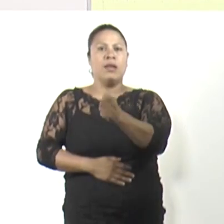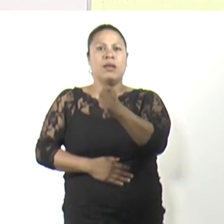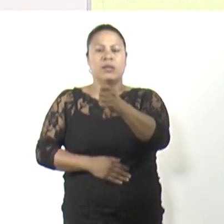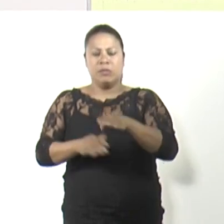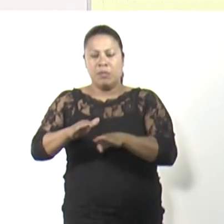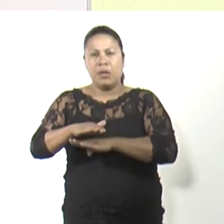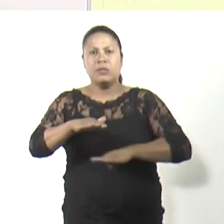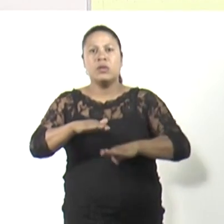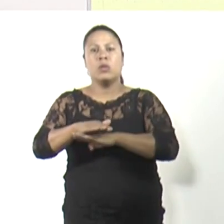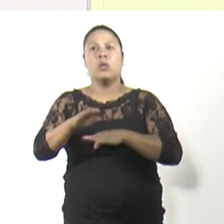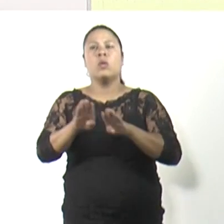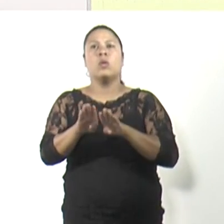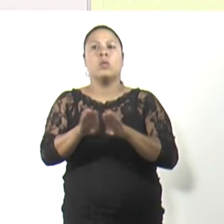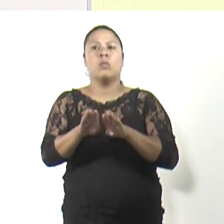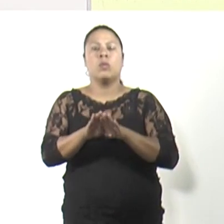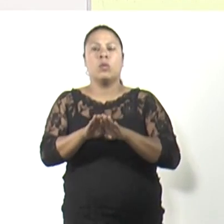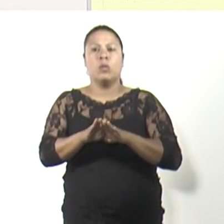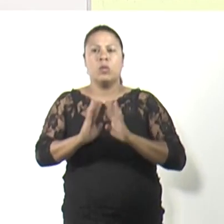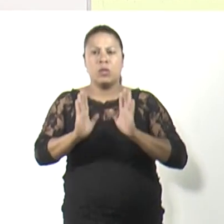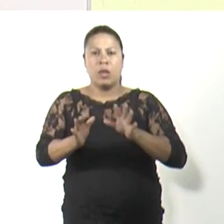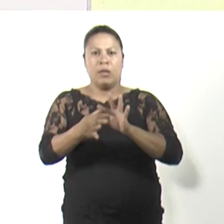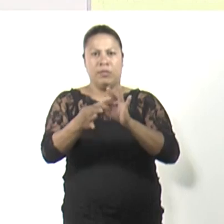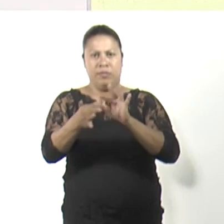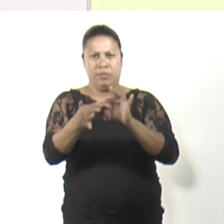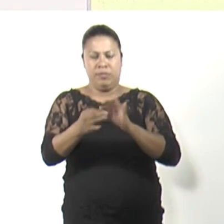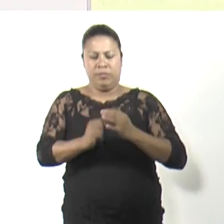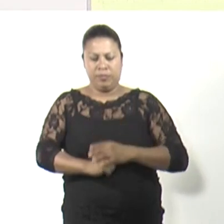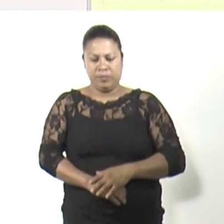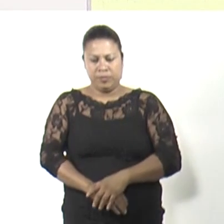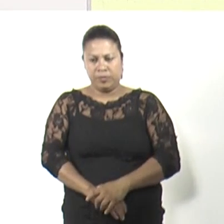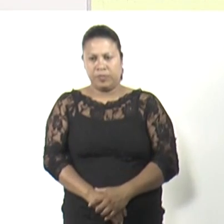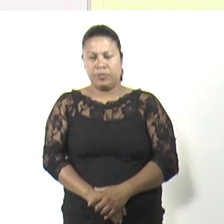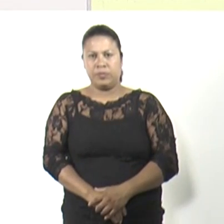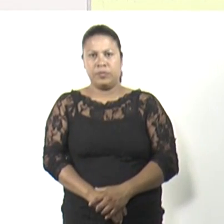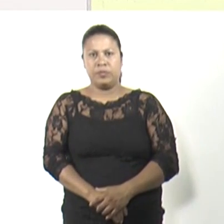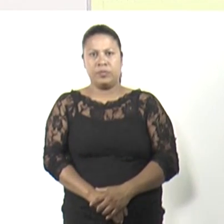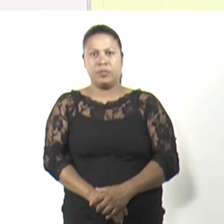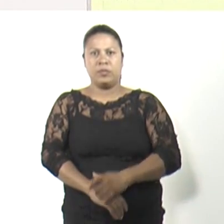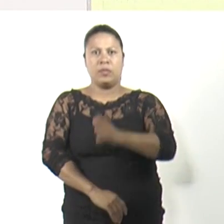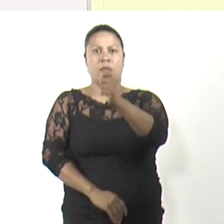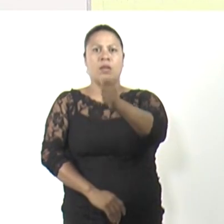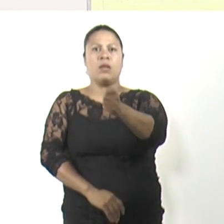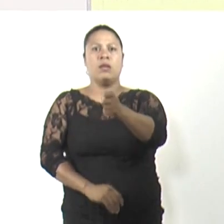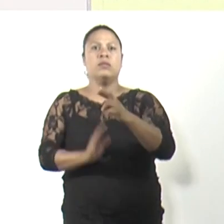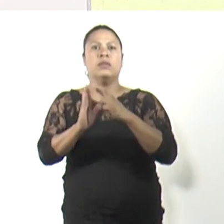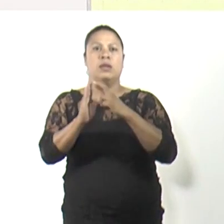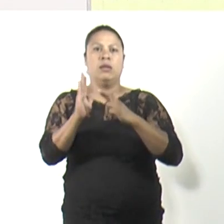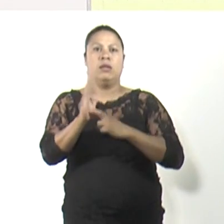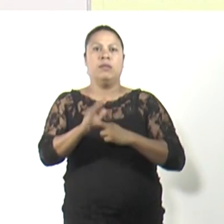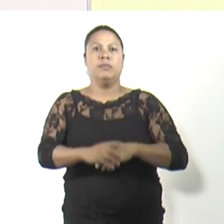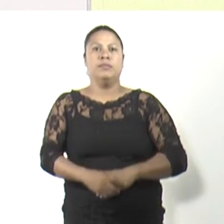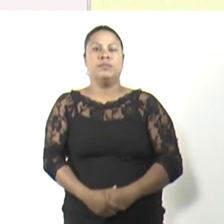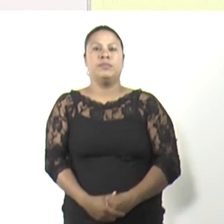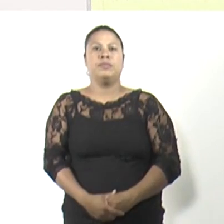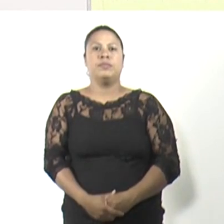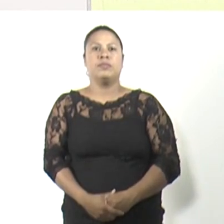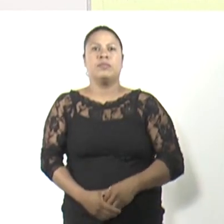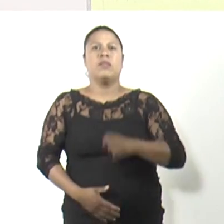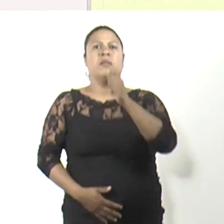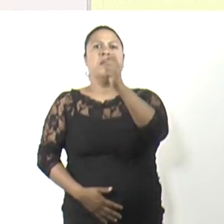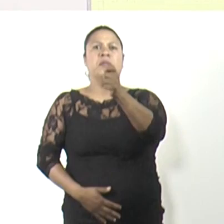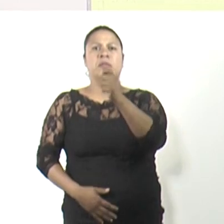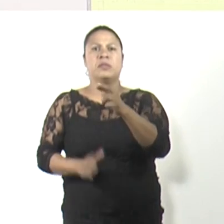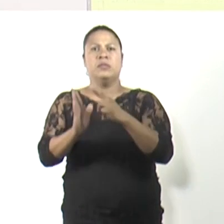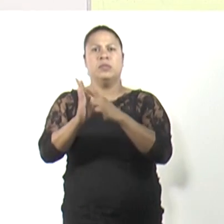básicas, como ya lo veníamos comentando. ¿Qué es una regla? ¿Sí? ¿Qué son